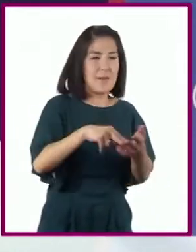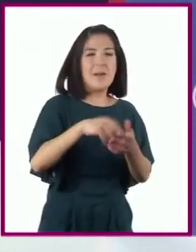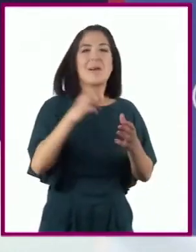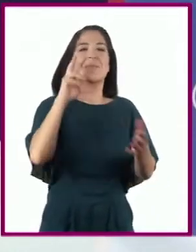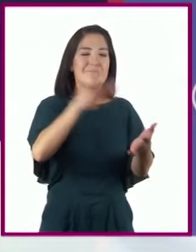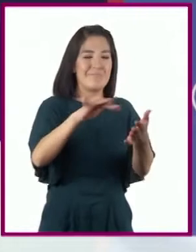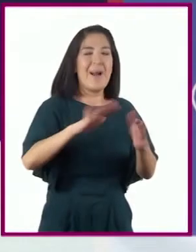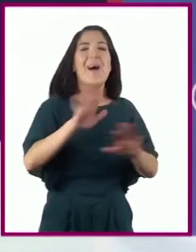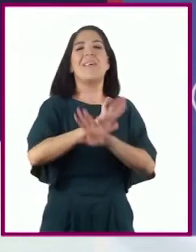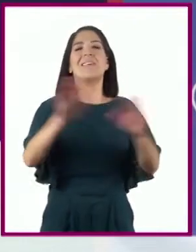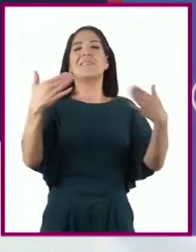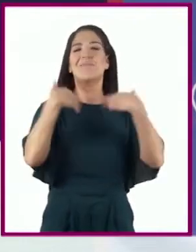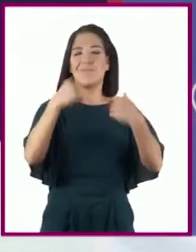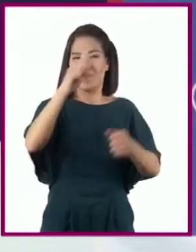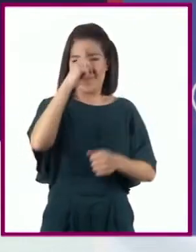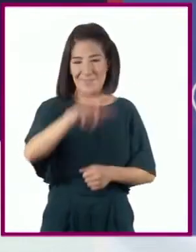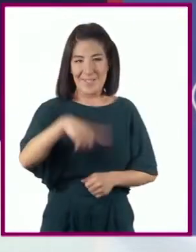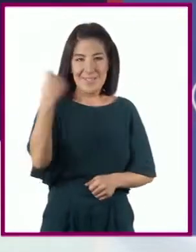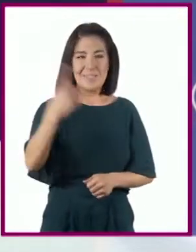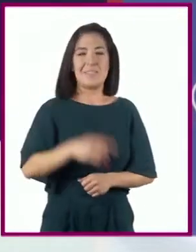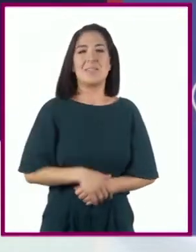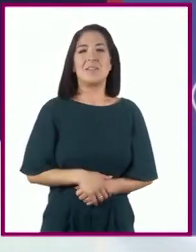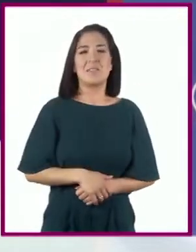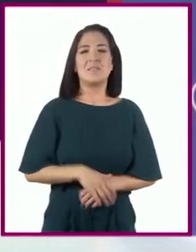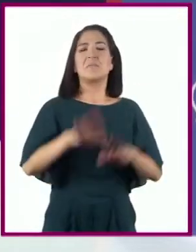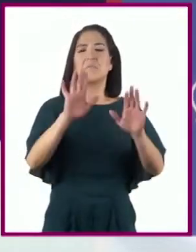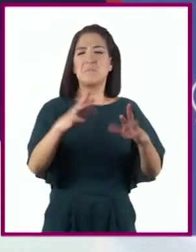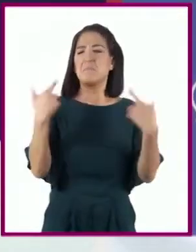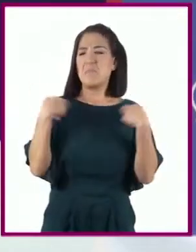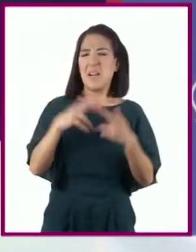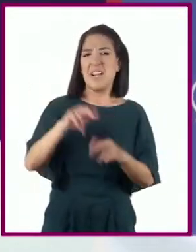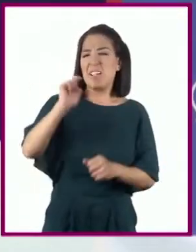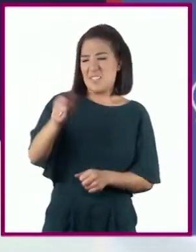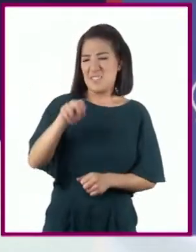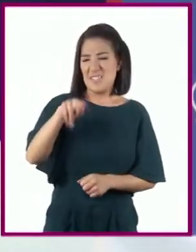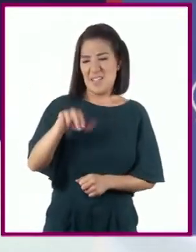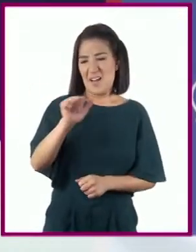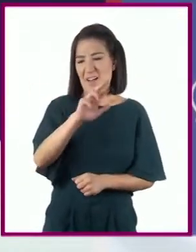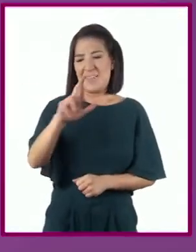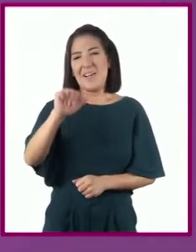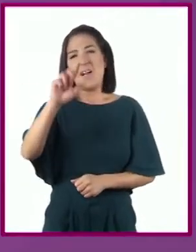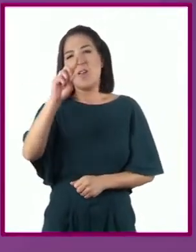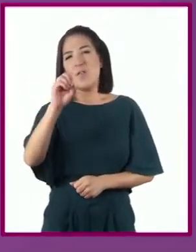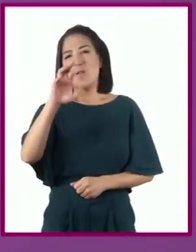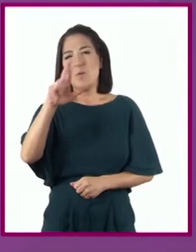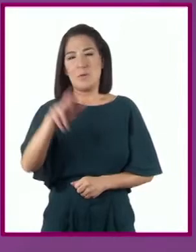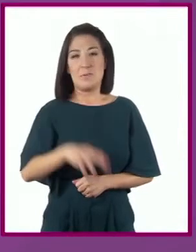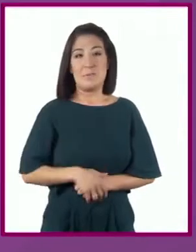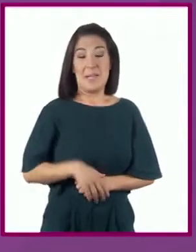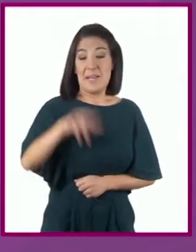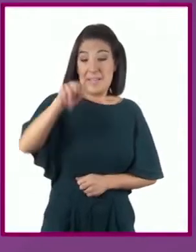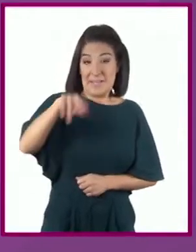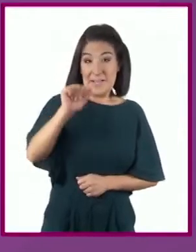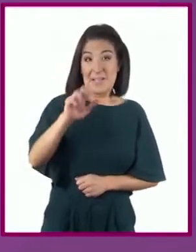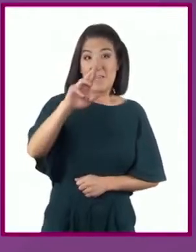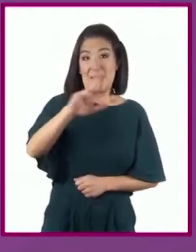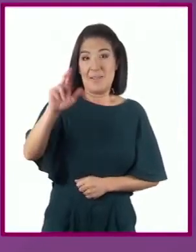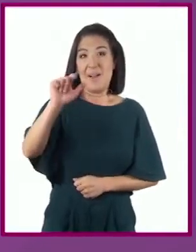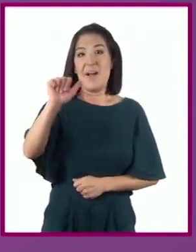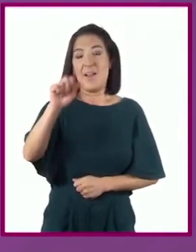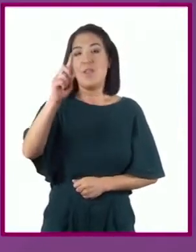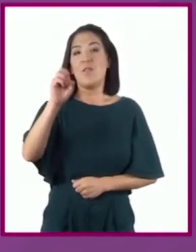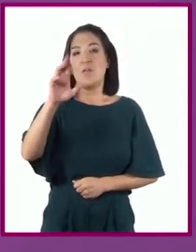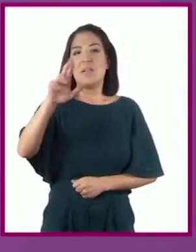facilidad. Profesor, ¿y qué es un narrador? El narrador es la voz que cuenta